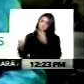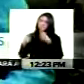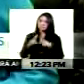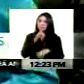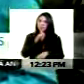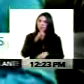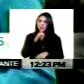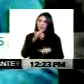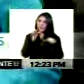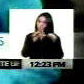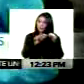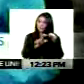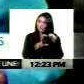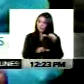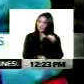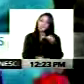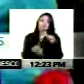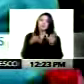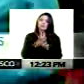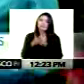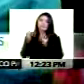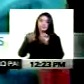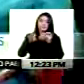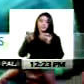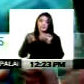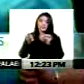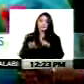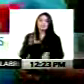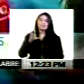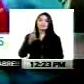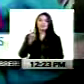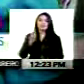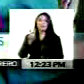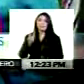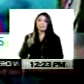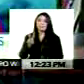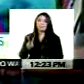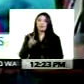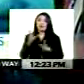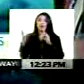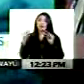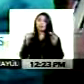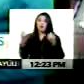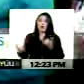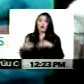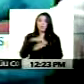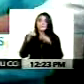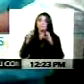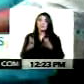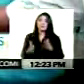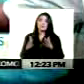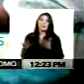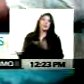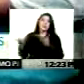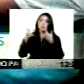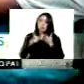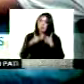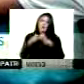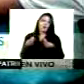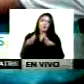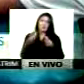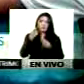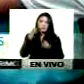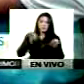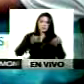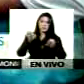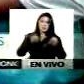acerca y los detalles acerca de la revisión de los CPT. Vamos a conversar de inmediato con el ministro Francisco Torrealba para que nos comente, ministro, ¿cómo va esta